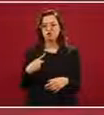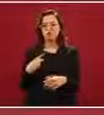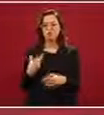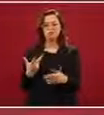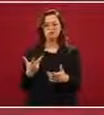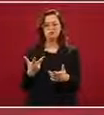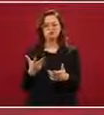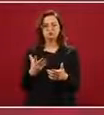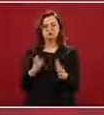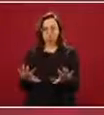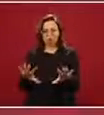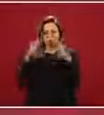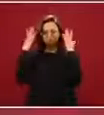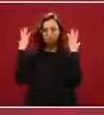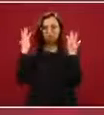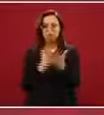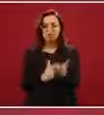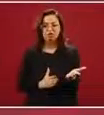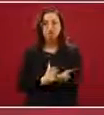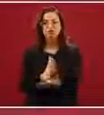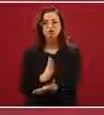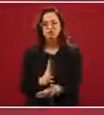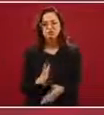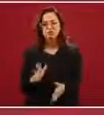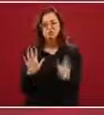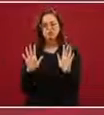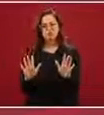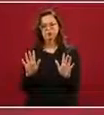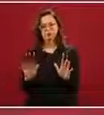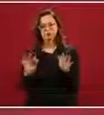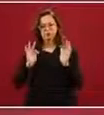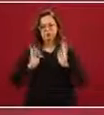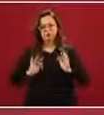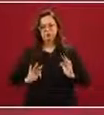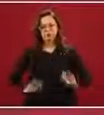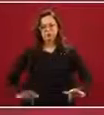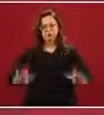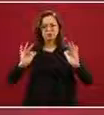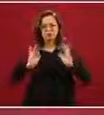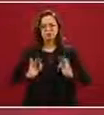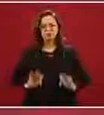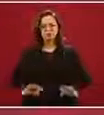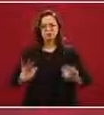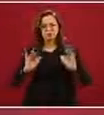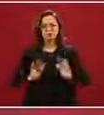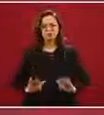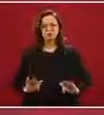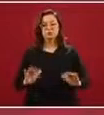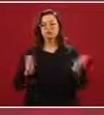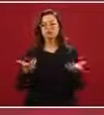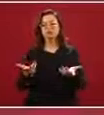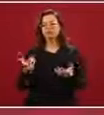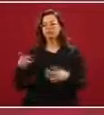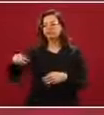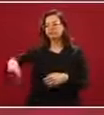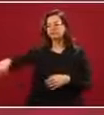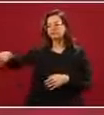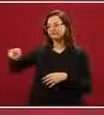actuar con serenidad y no dejarnos manipular,